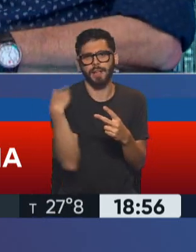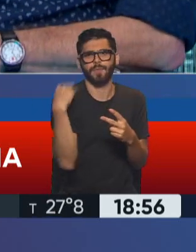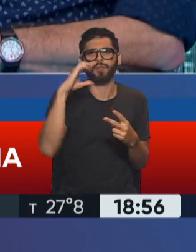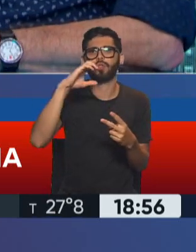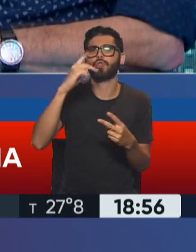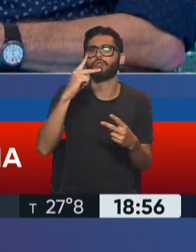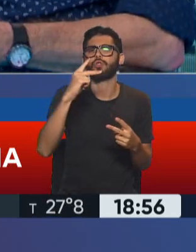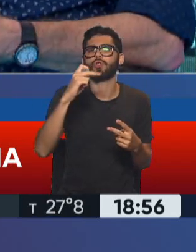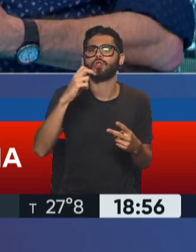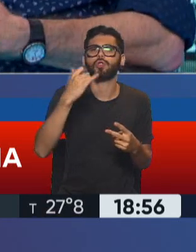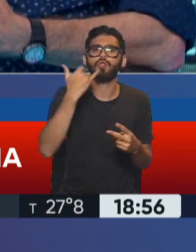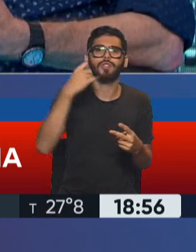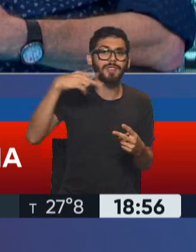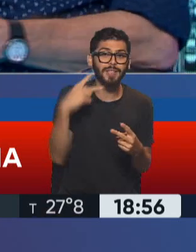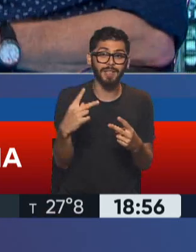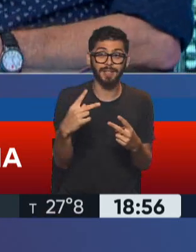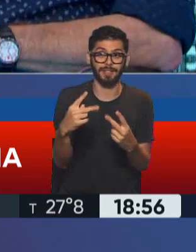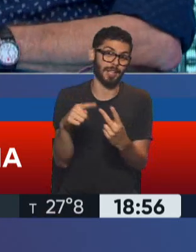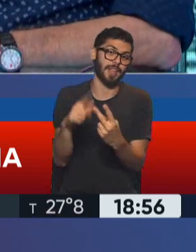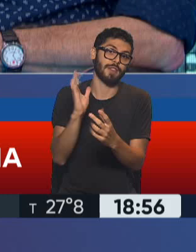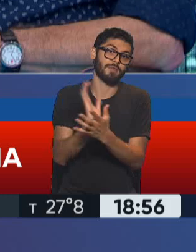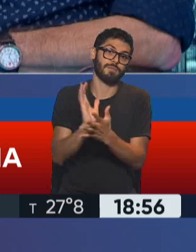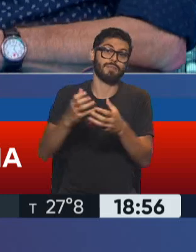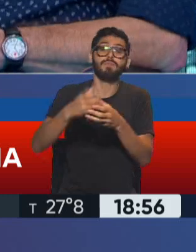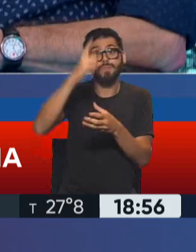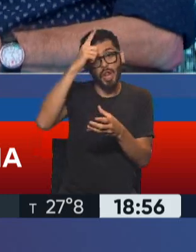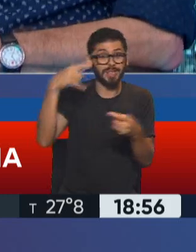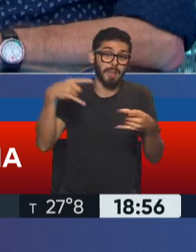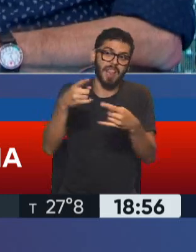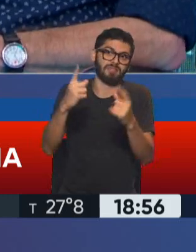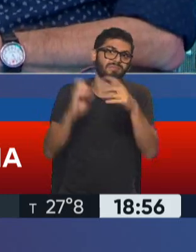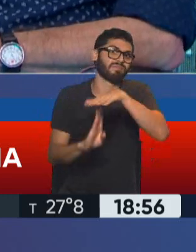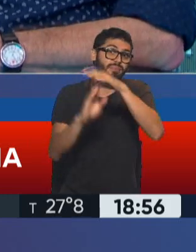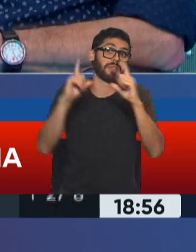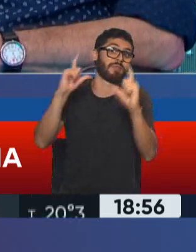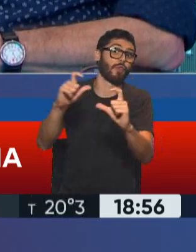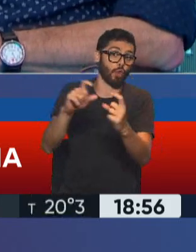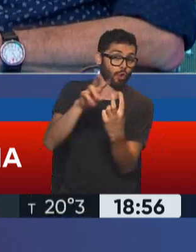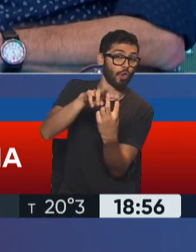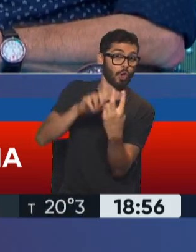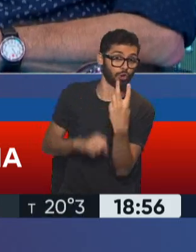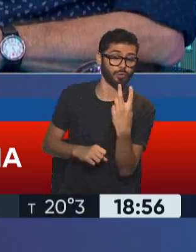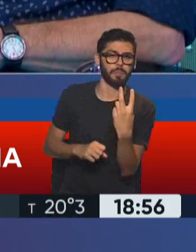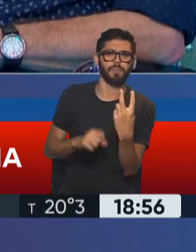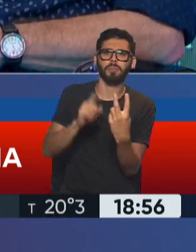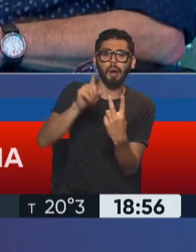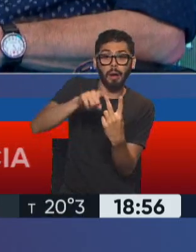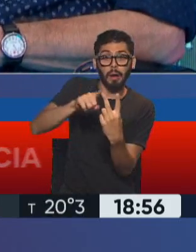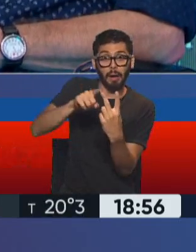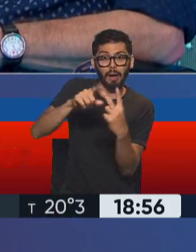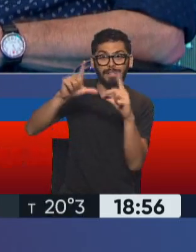como el cabecilla de la maldita policía, que fue publicada, si no me